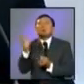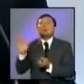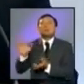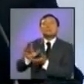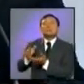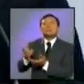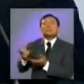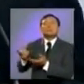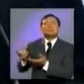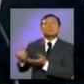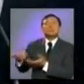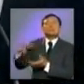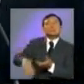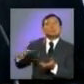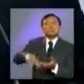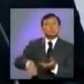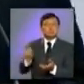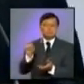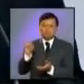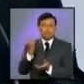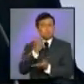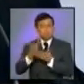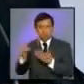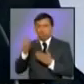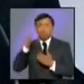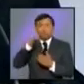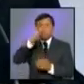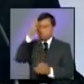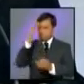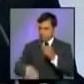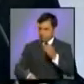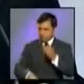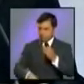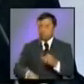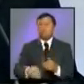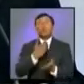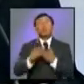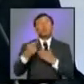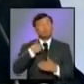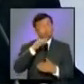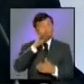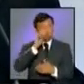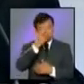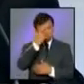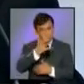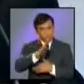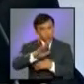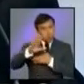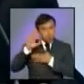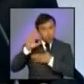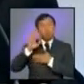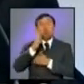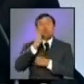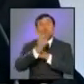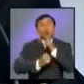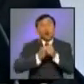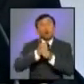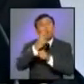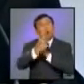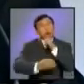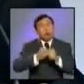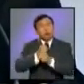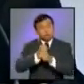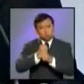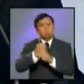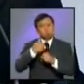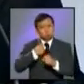momento cuestionarle a José Por qué empezó la guerra sucia si supuestamente él va